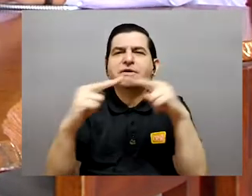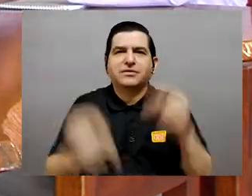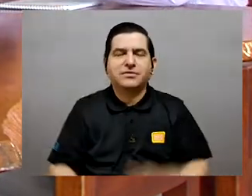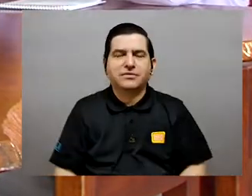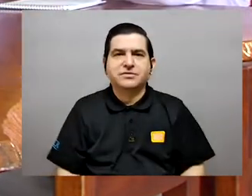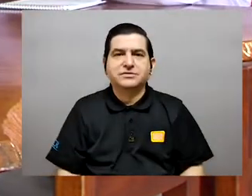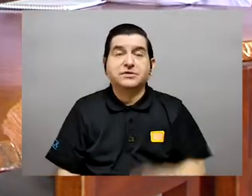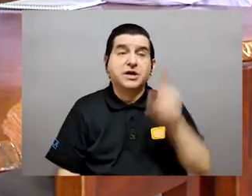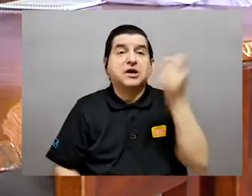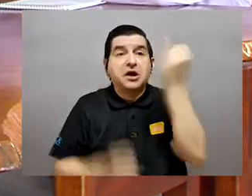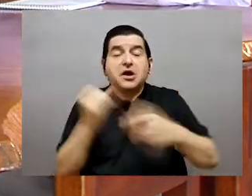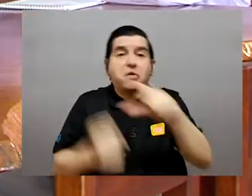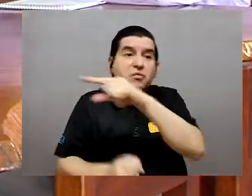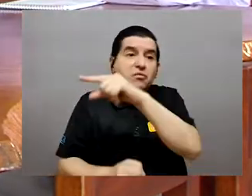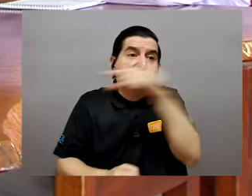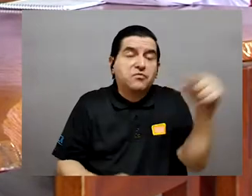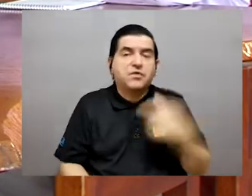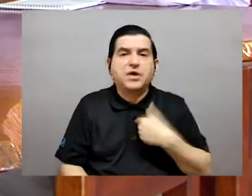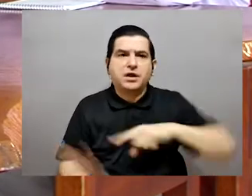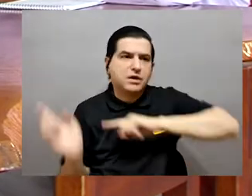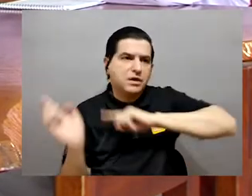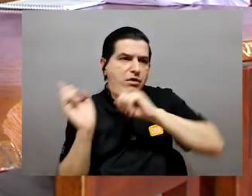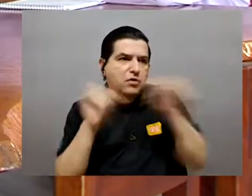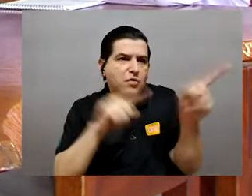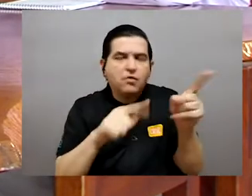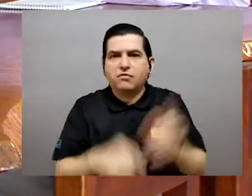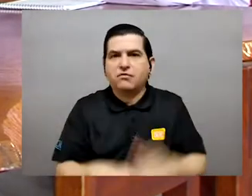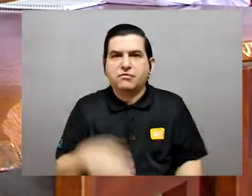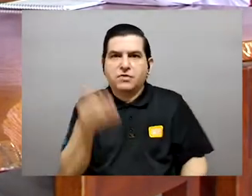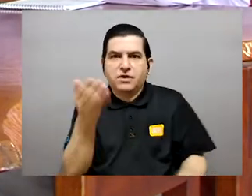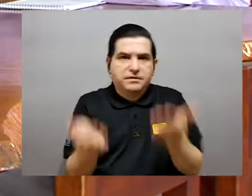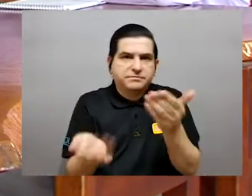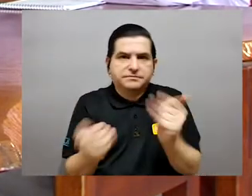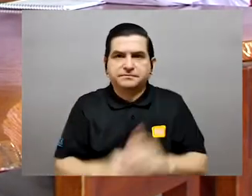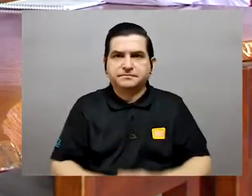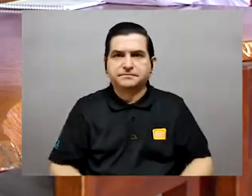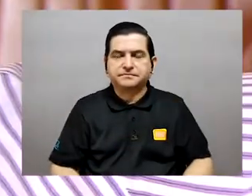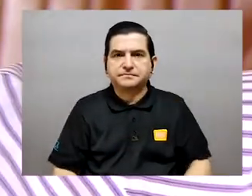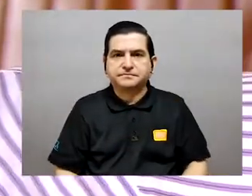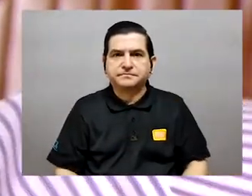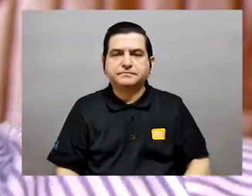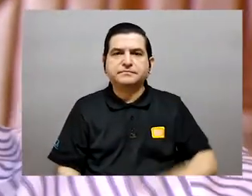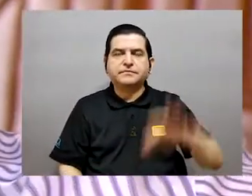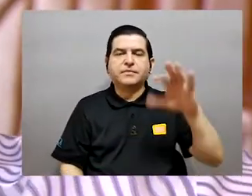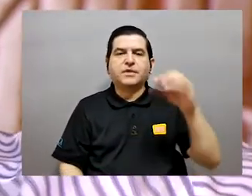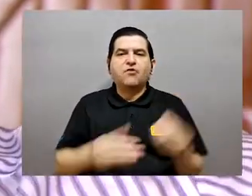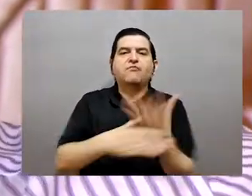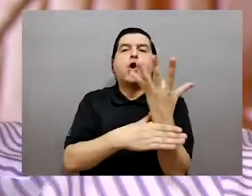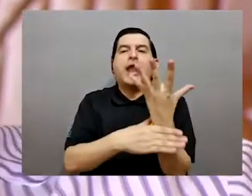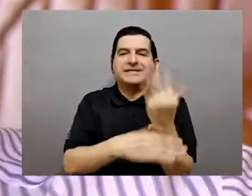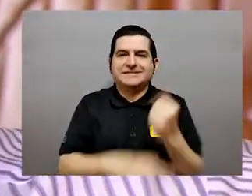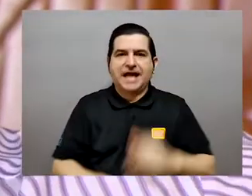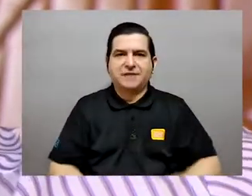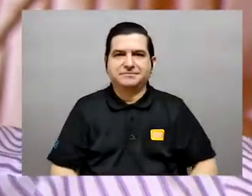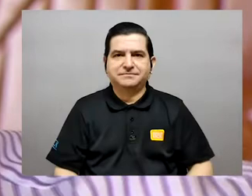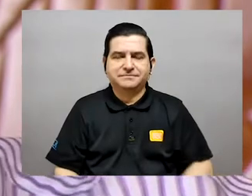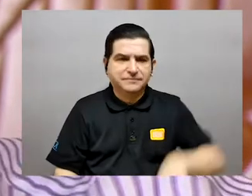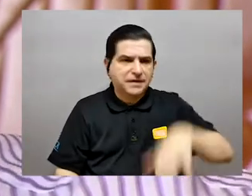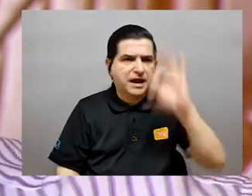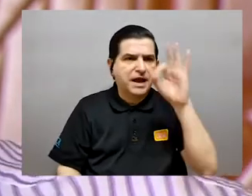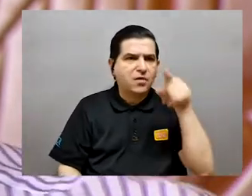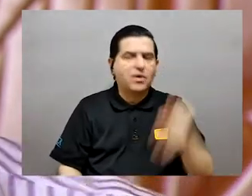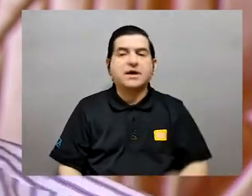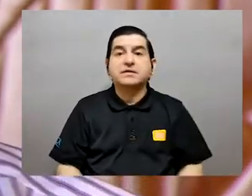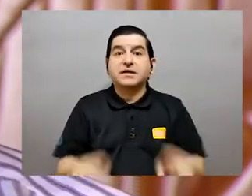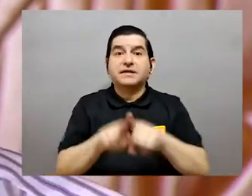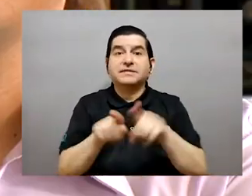4 metros de alto. Pero es impresionante porque yo la veía 300, 400 metros atrás y me iba acercando y la iba